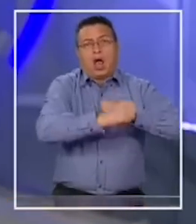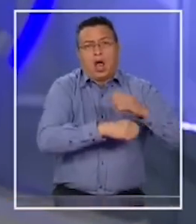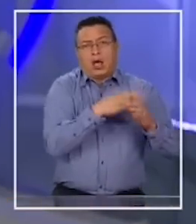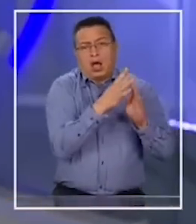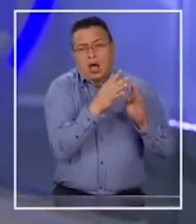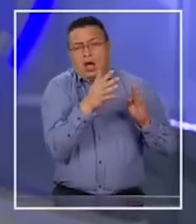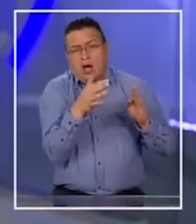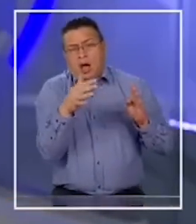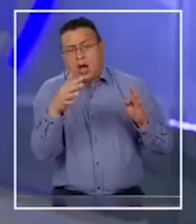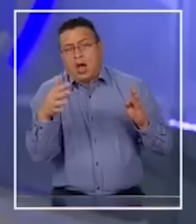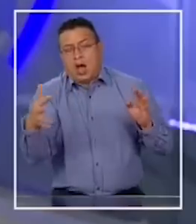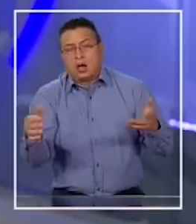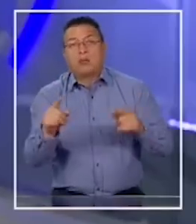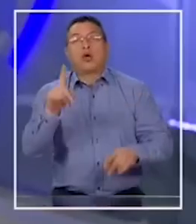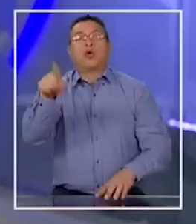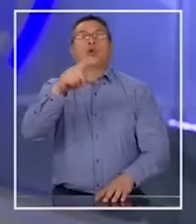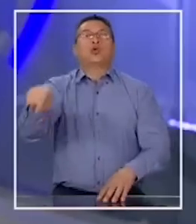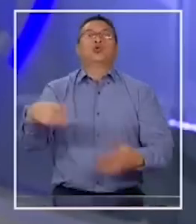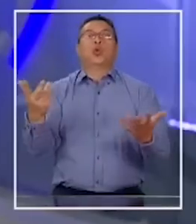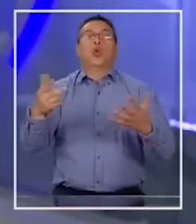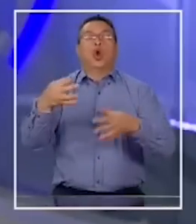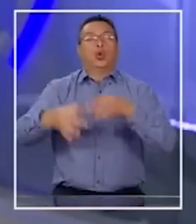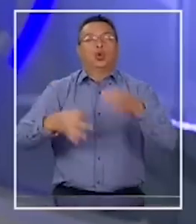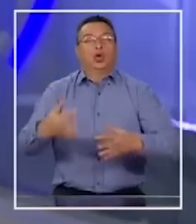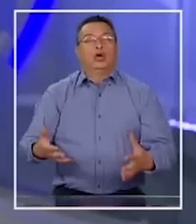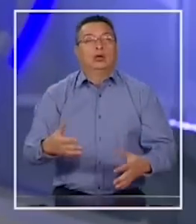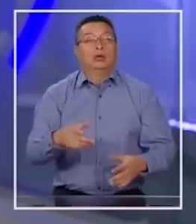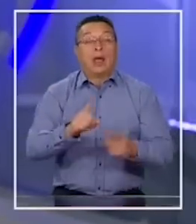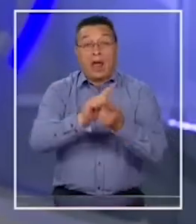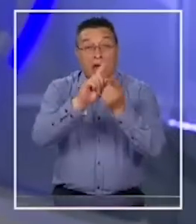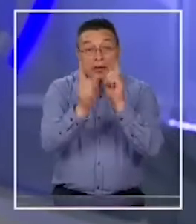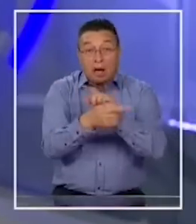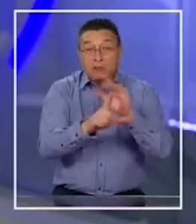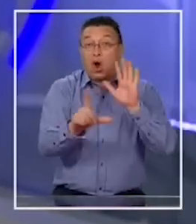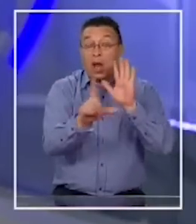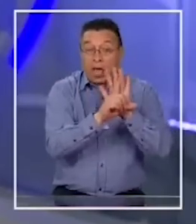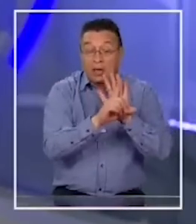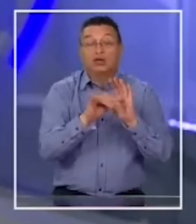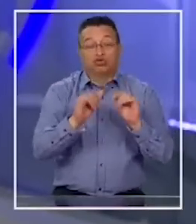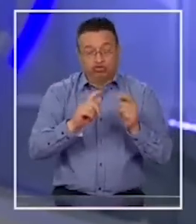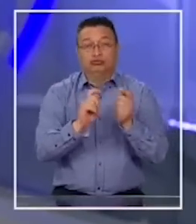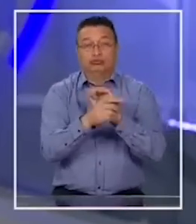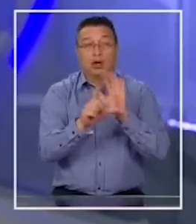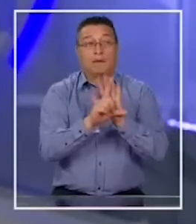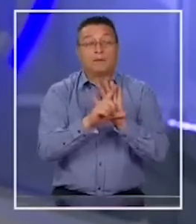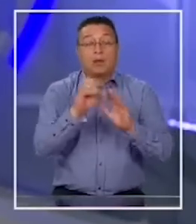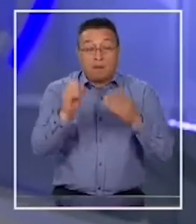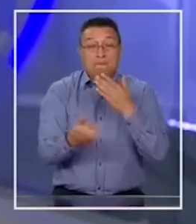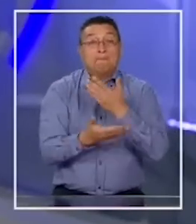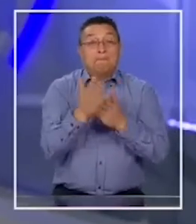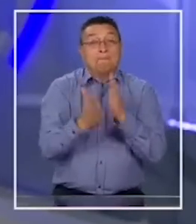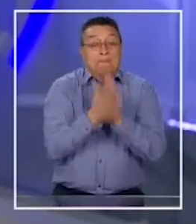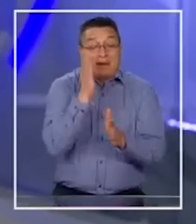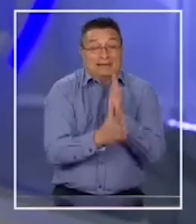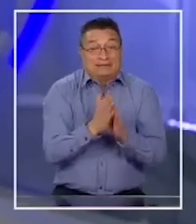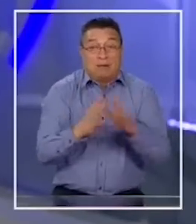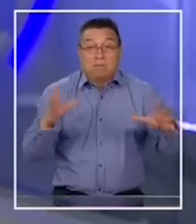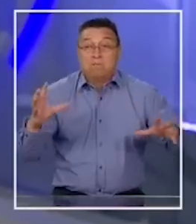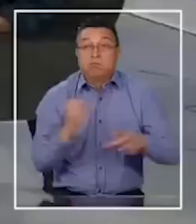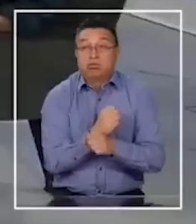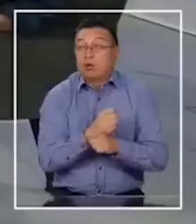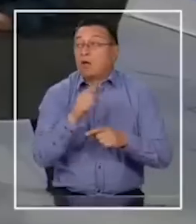de proceso terminan en nulidad Aunque cambia la ley el tipo penal cambia y saca más expedita hay varias